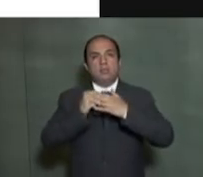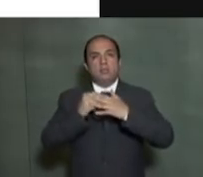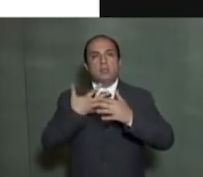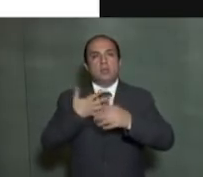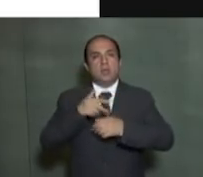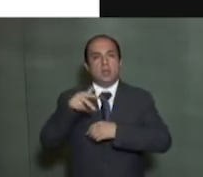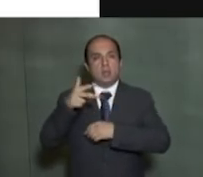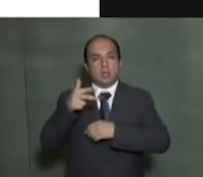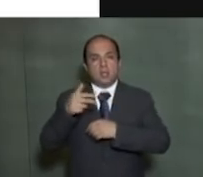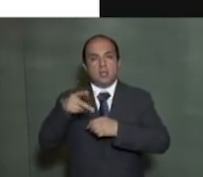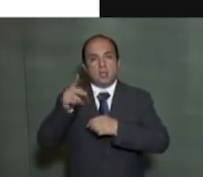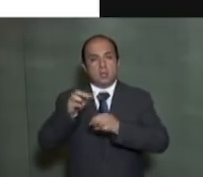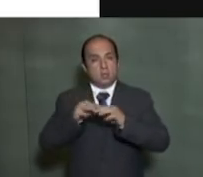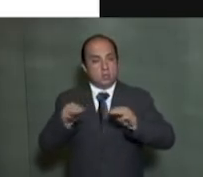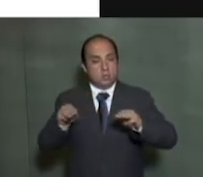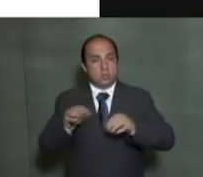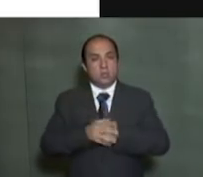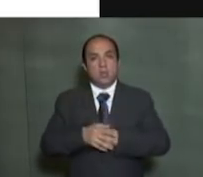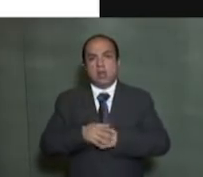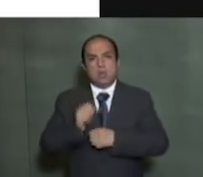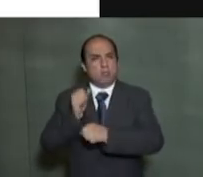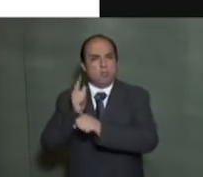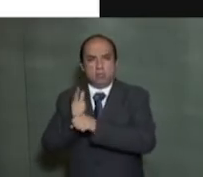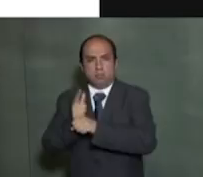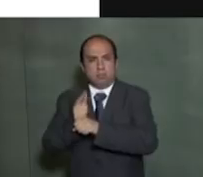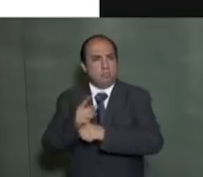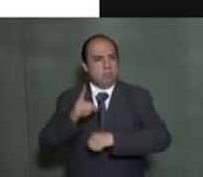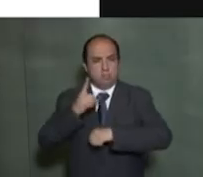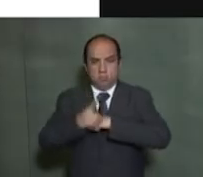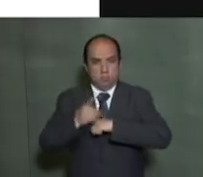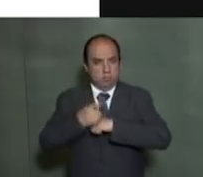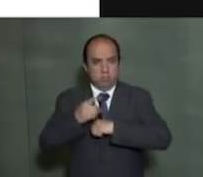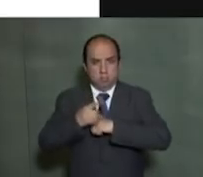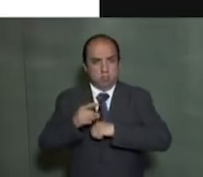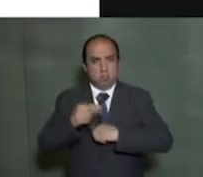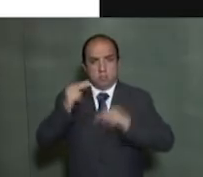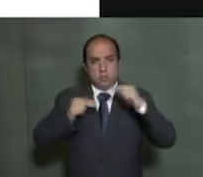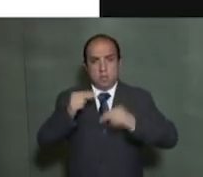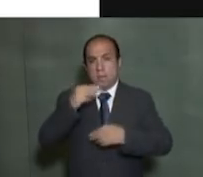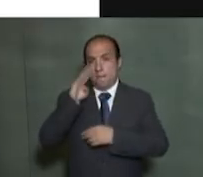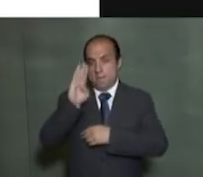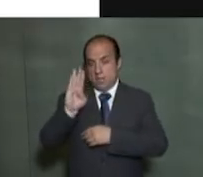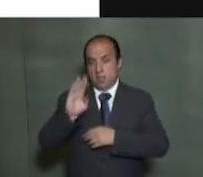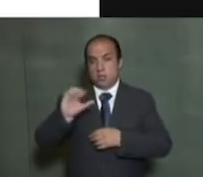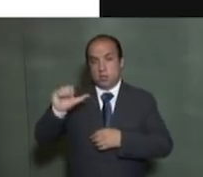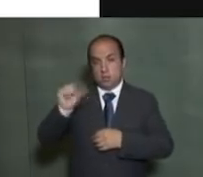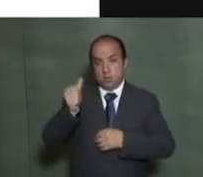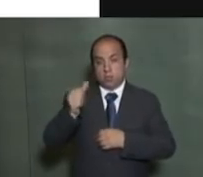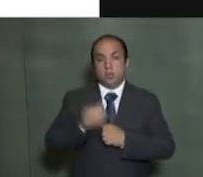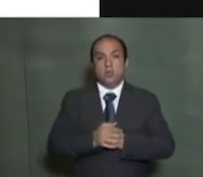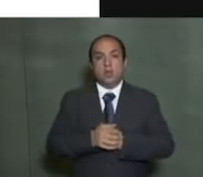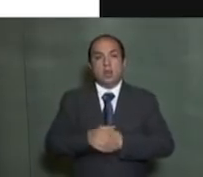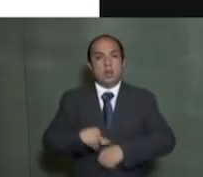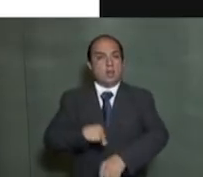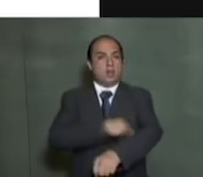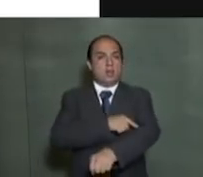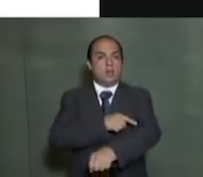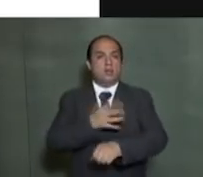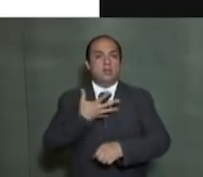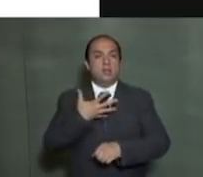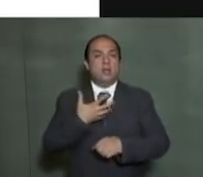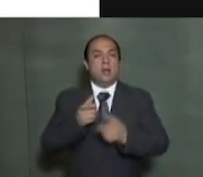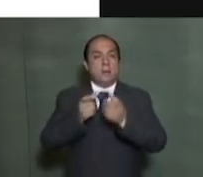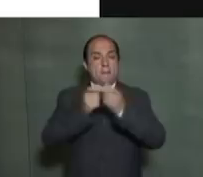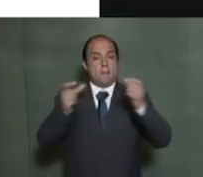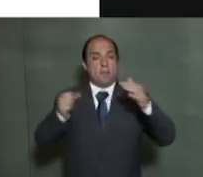kilómetros, en el cual no se encontró ninguna afectación grado B. Y otro tramo que es el más largo, que está estructurado a